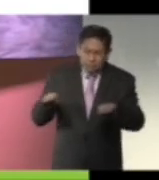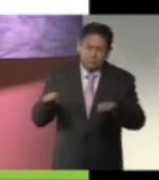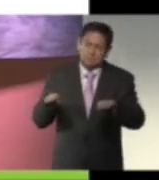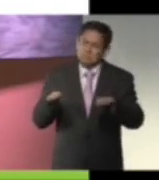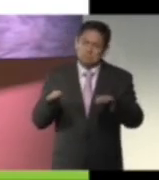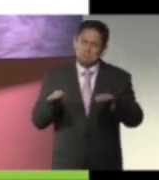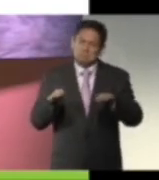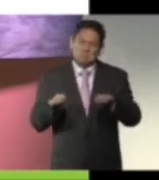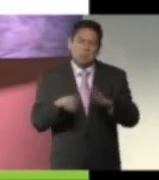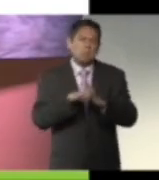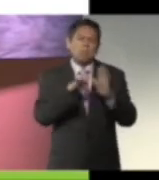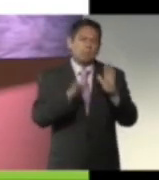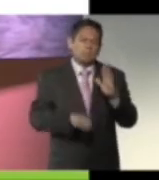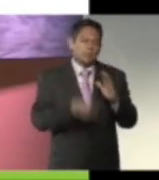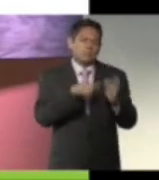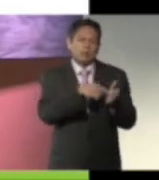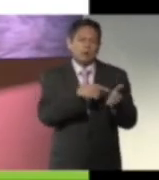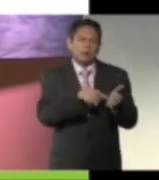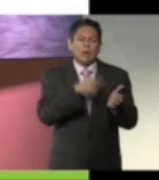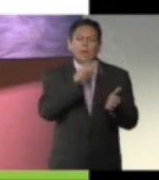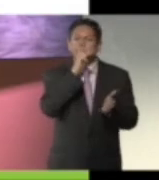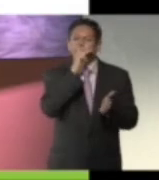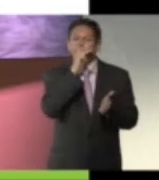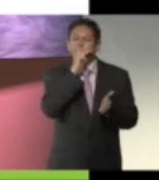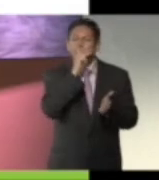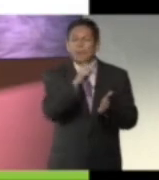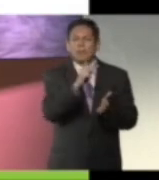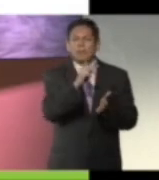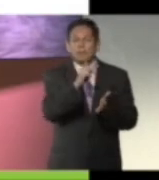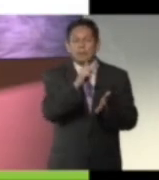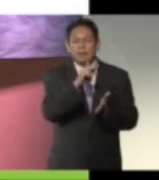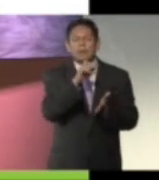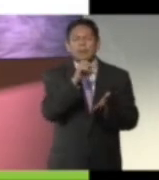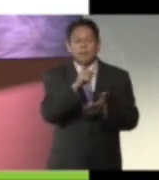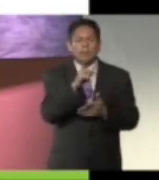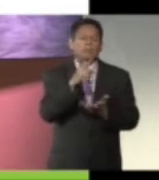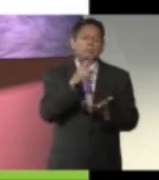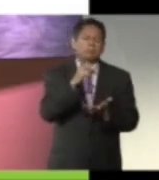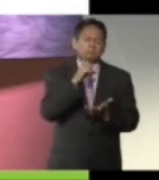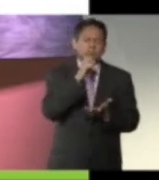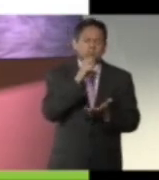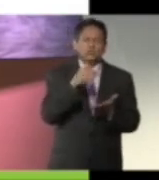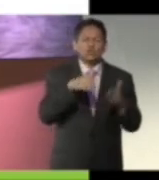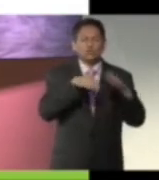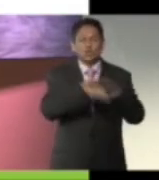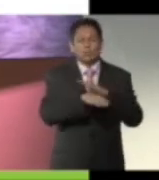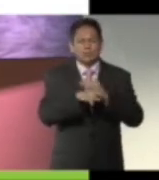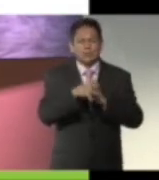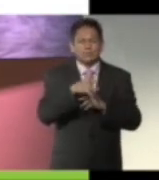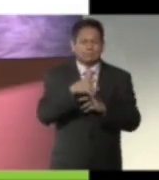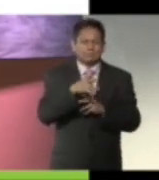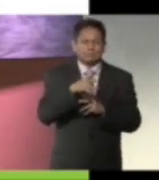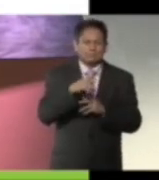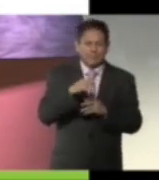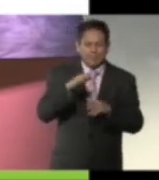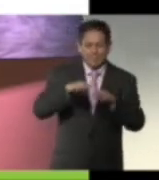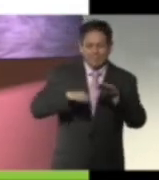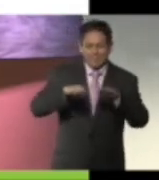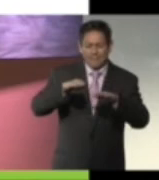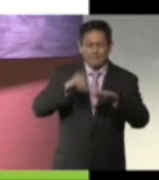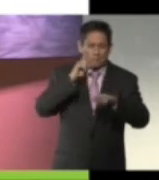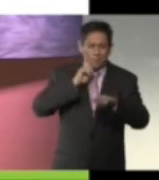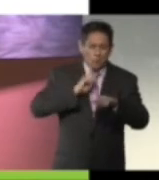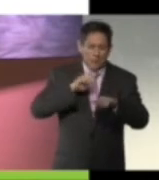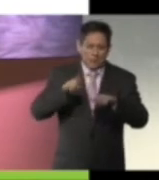Derechos contra la discriminación, todas las formas de discriminación contra la mujer, con el Comité de la CEDAW. Entonces, ¿qué es lo que